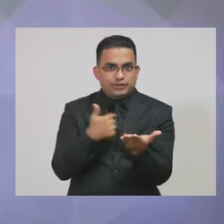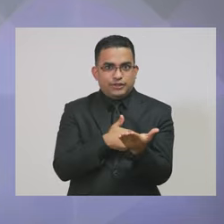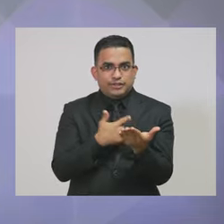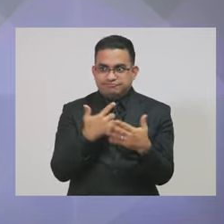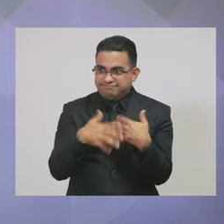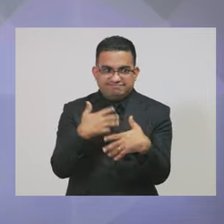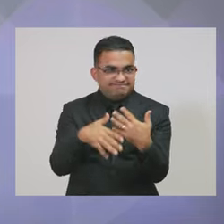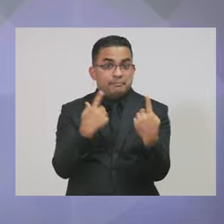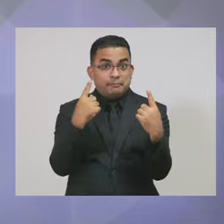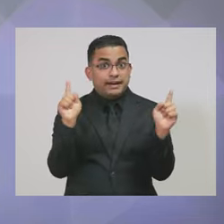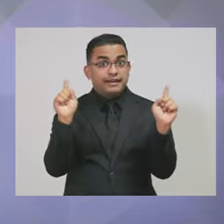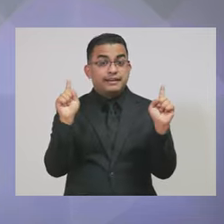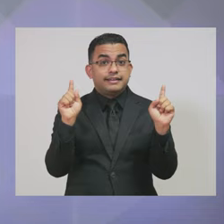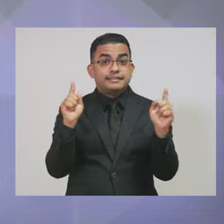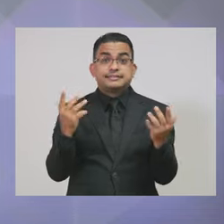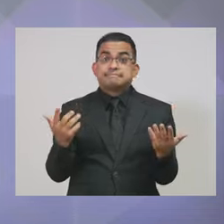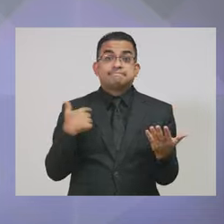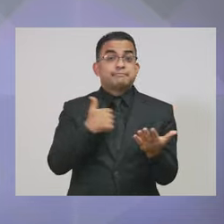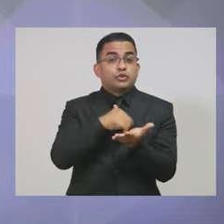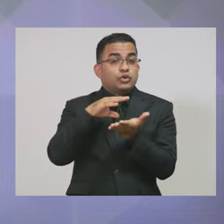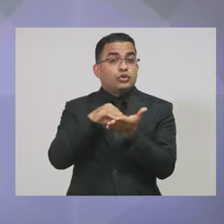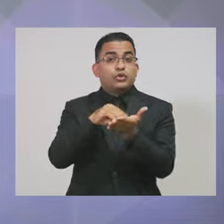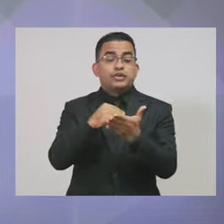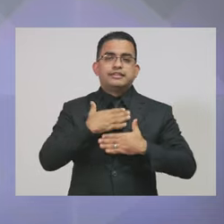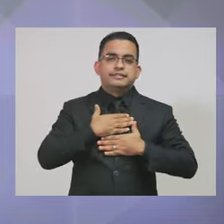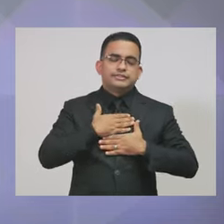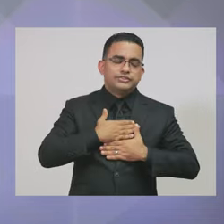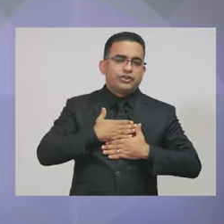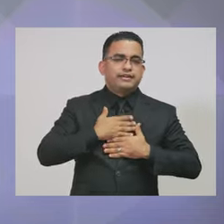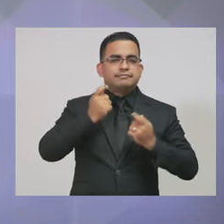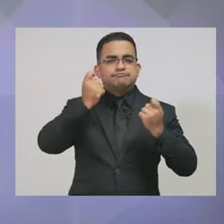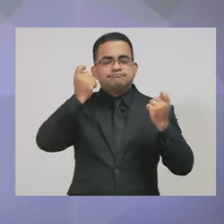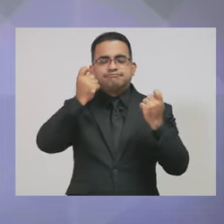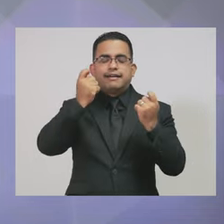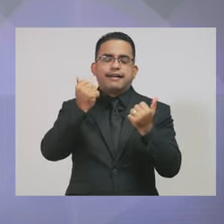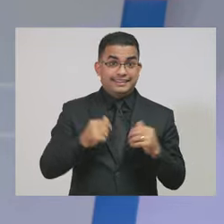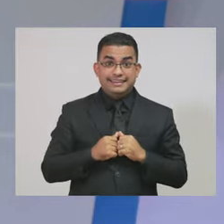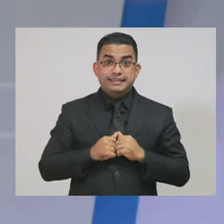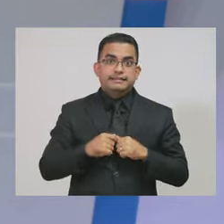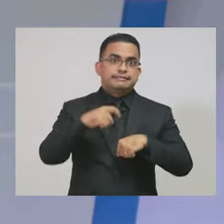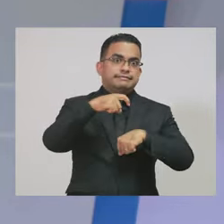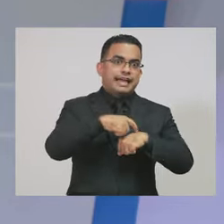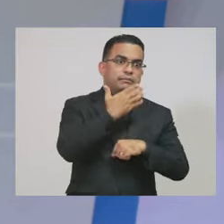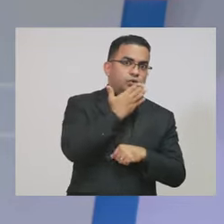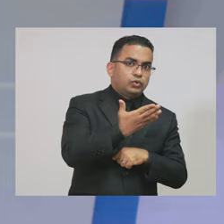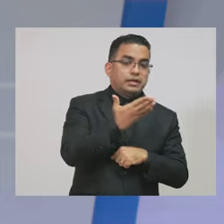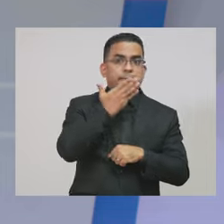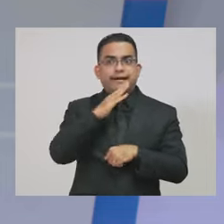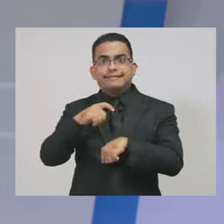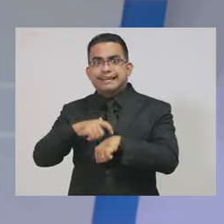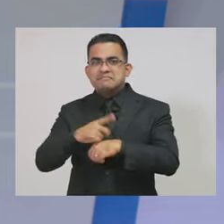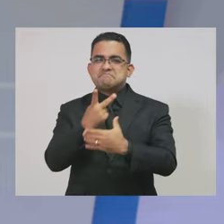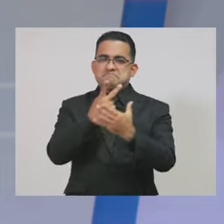este camino más llevadero y es que hemos aprendido a disfrutar y celebrar todo tanto los momentos buenos